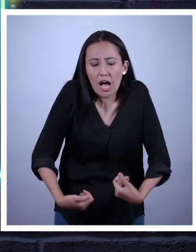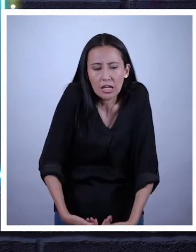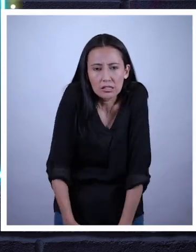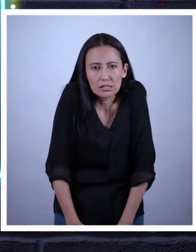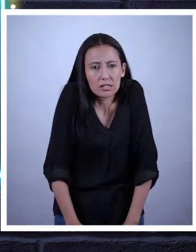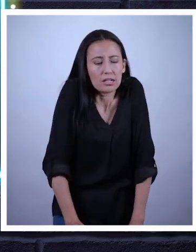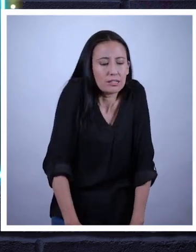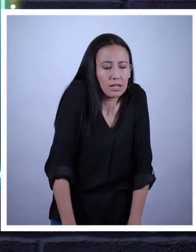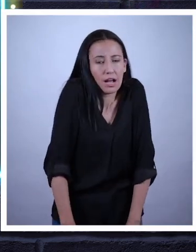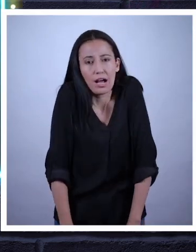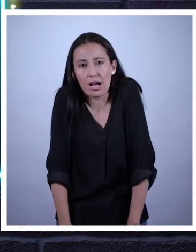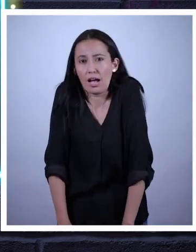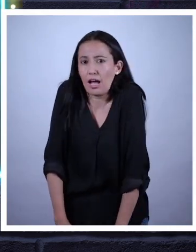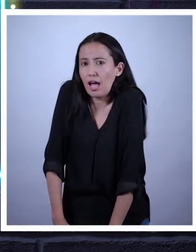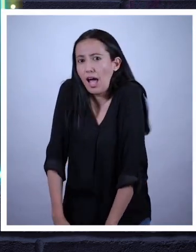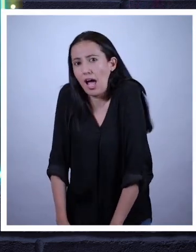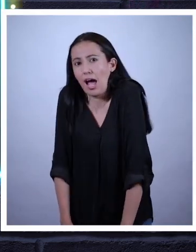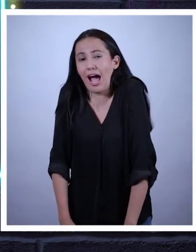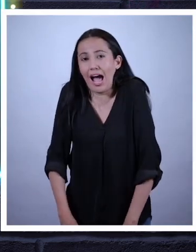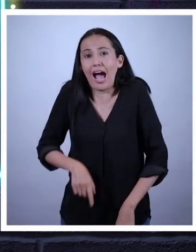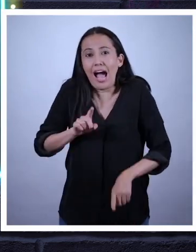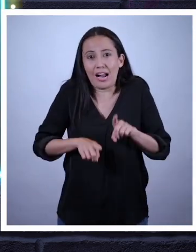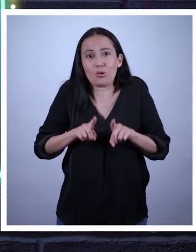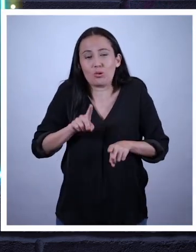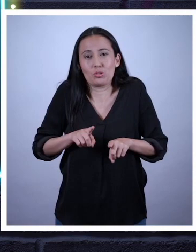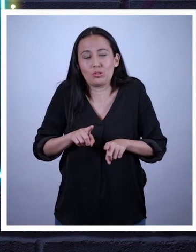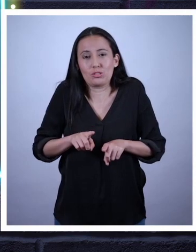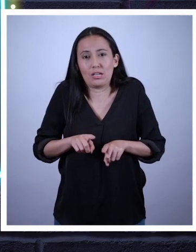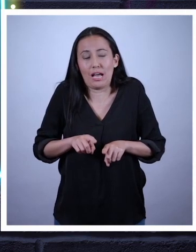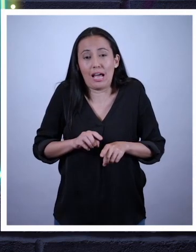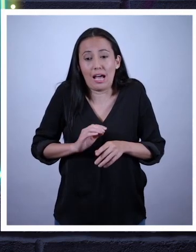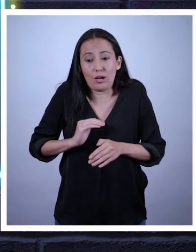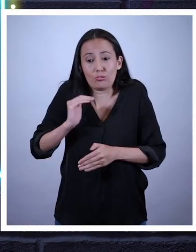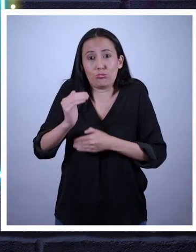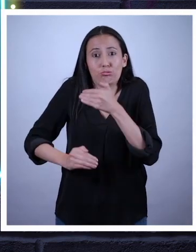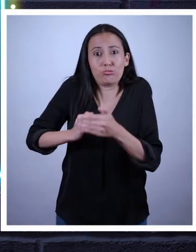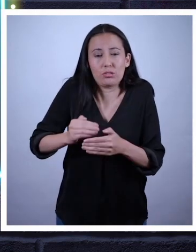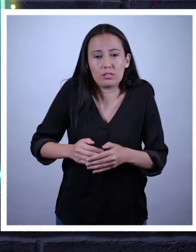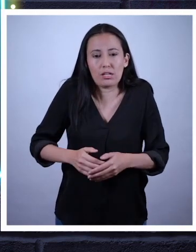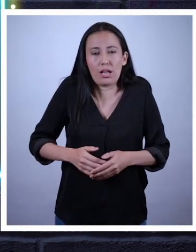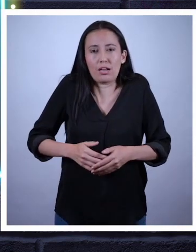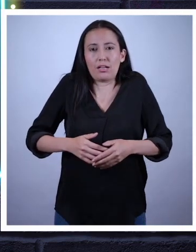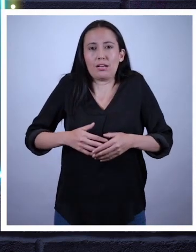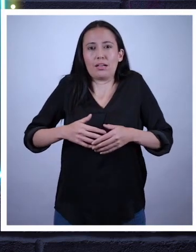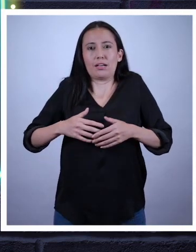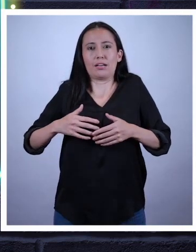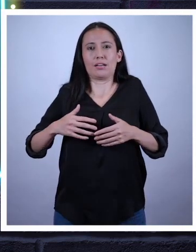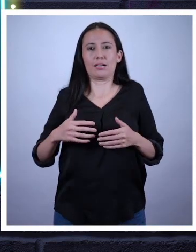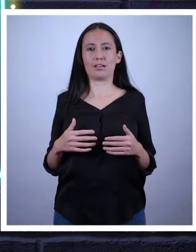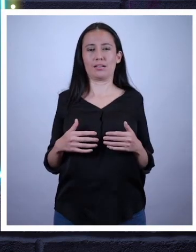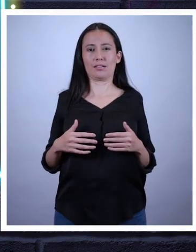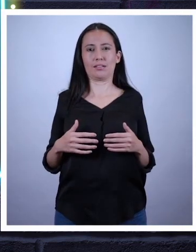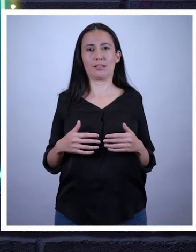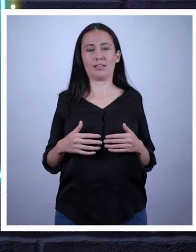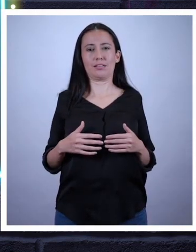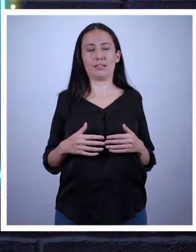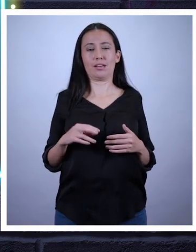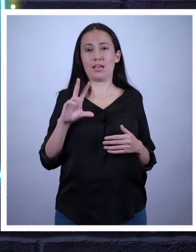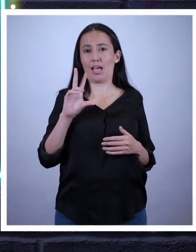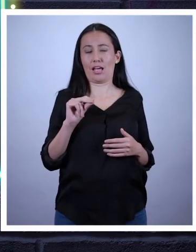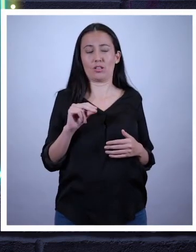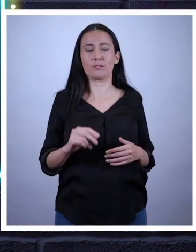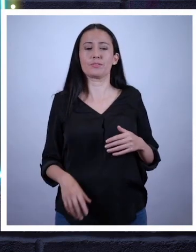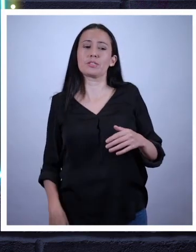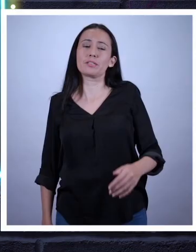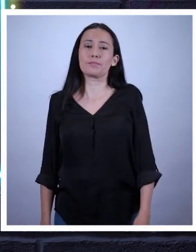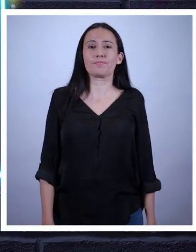pasaron de tener una postura encorvada a ser más rectos al caminar. Esto se debe a que, en su entorno, probablemente ya era menos